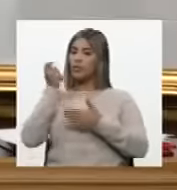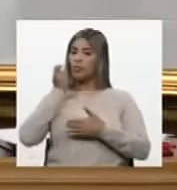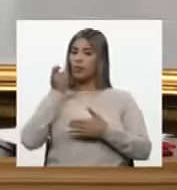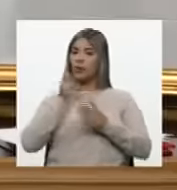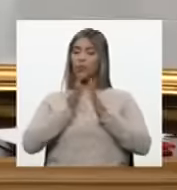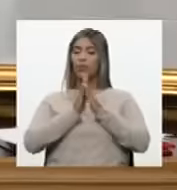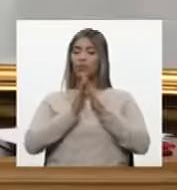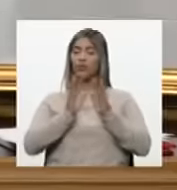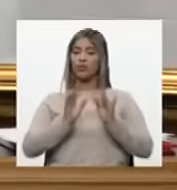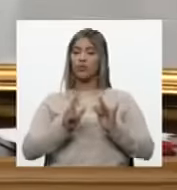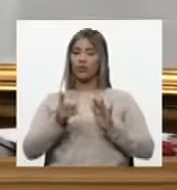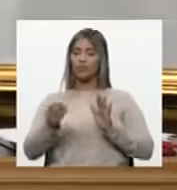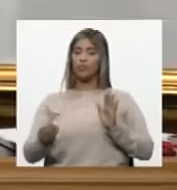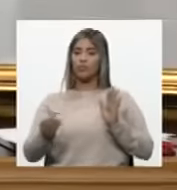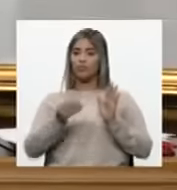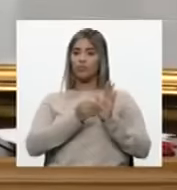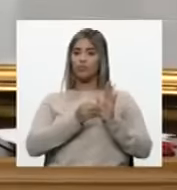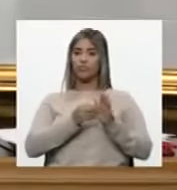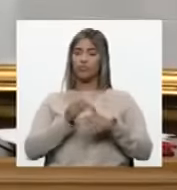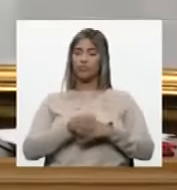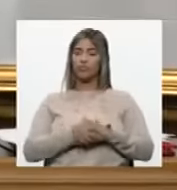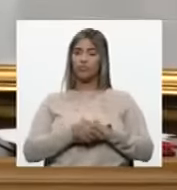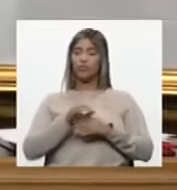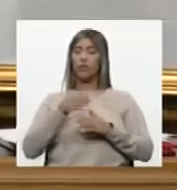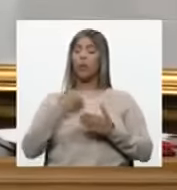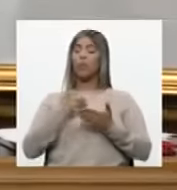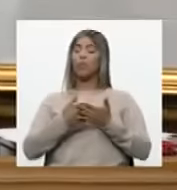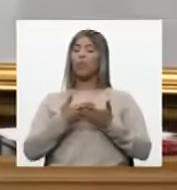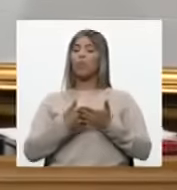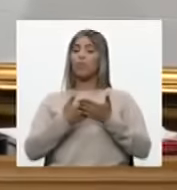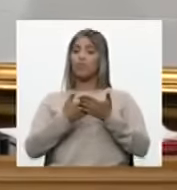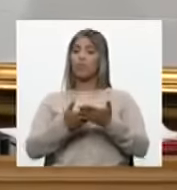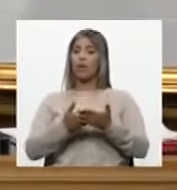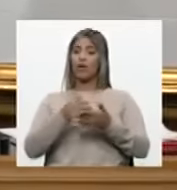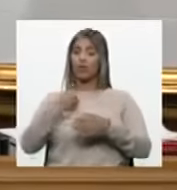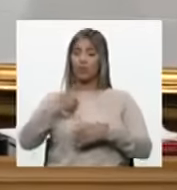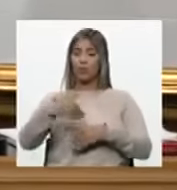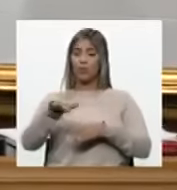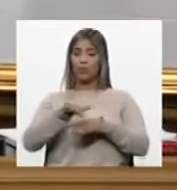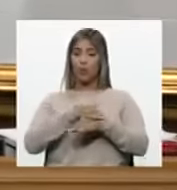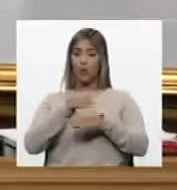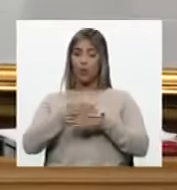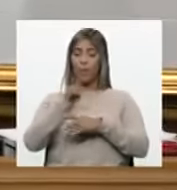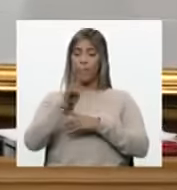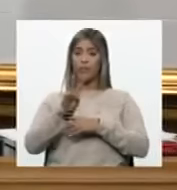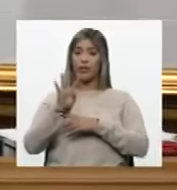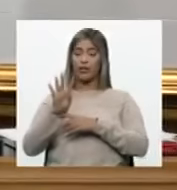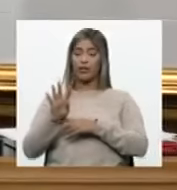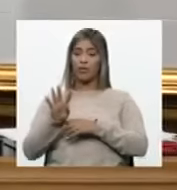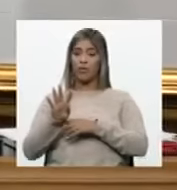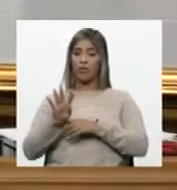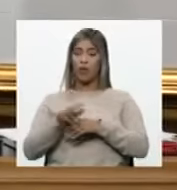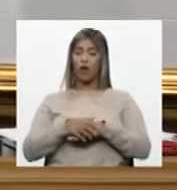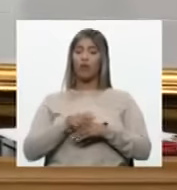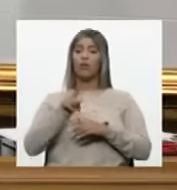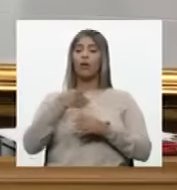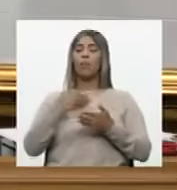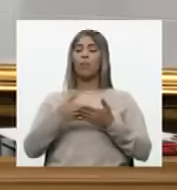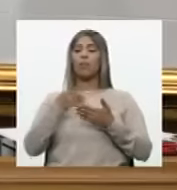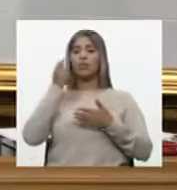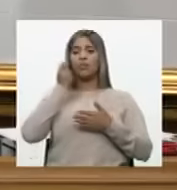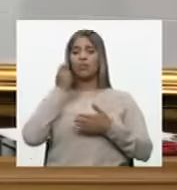favor, secretaria, incorpore para la propuesta del orden del día del próximo jueves 24 la propuesta del diputado